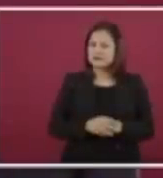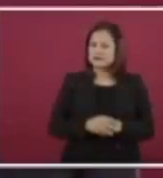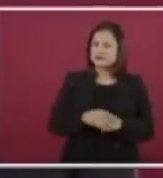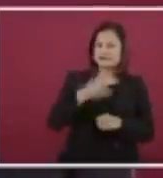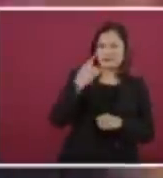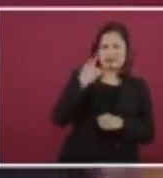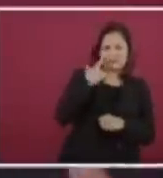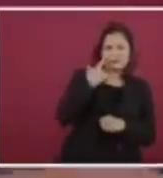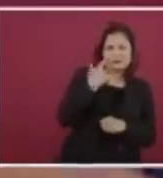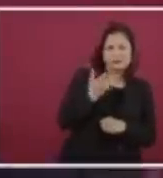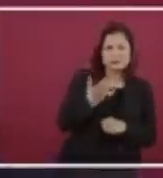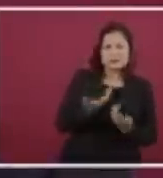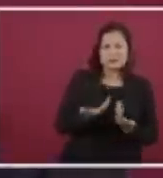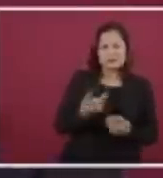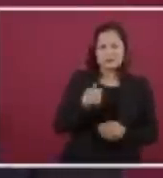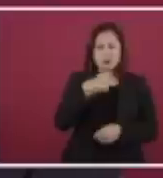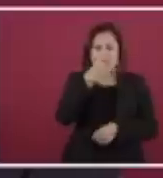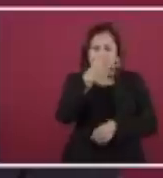porque